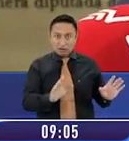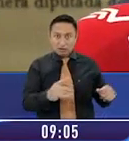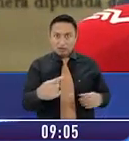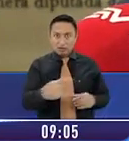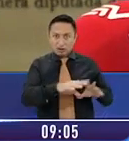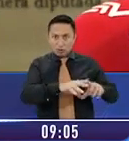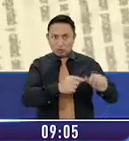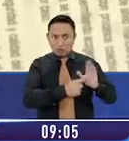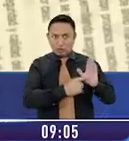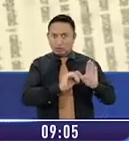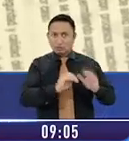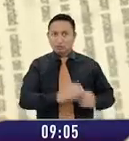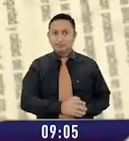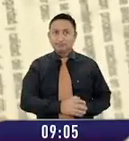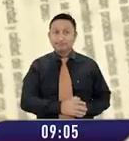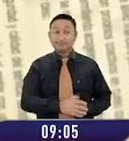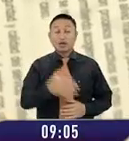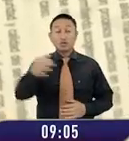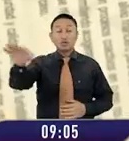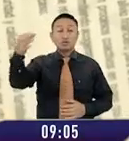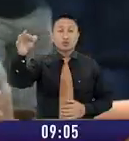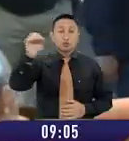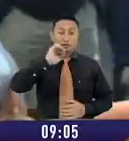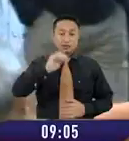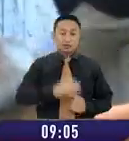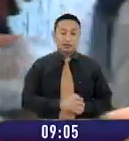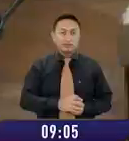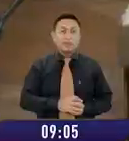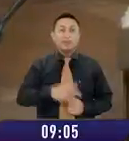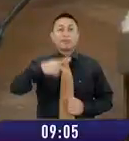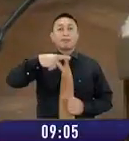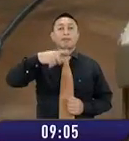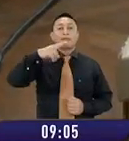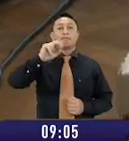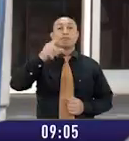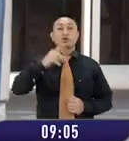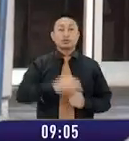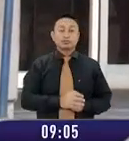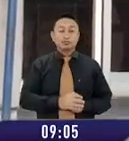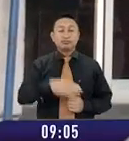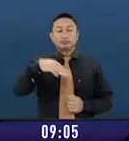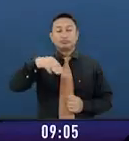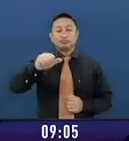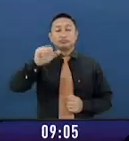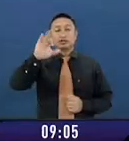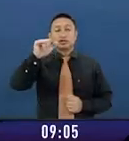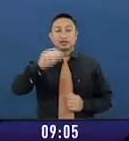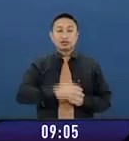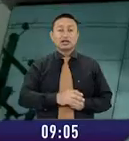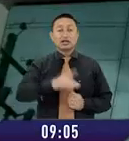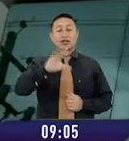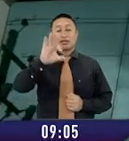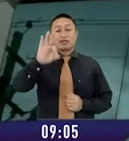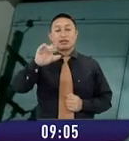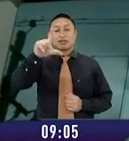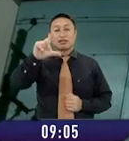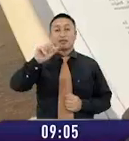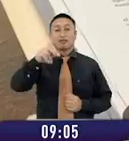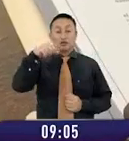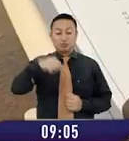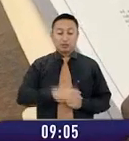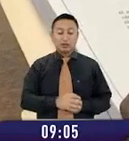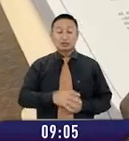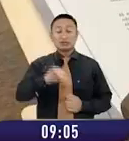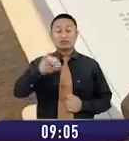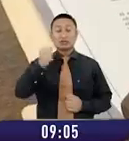han ventilado. El documento incluye el caso Purga, Metástasis, Encuentro, Flopec, León de Troya, Ispol y reparto